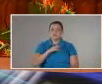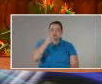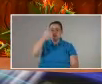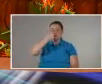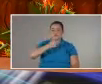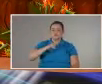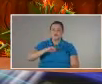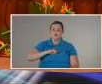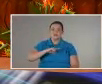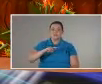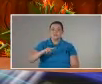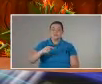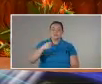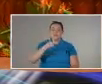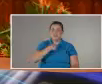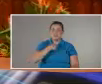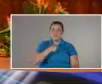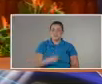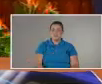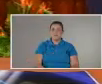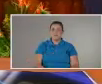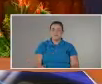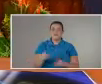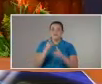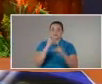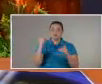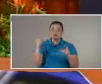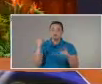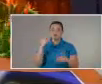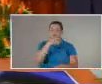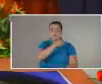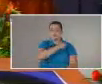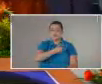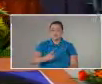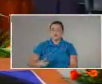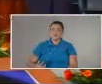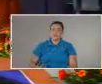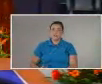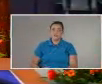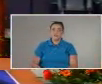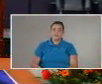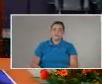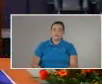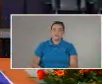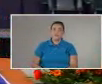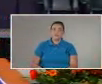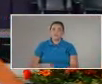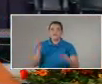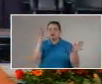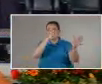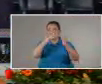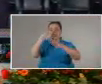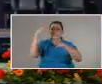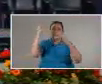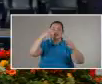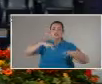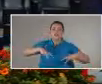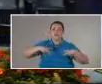mundo, desde el gobierno, el clima, vivo en un país tercermundista,